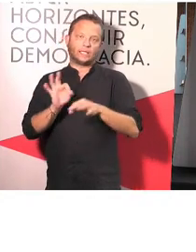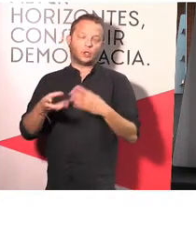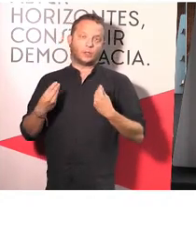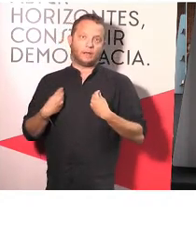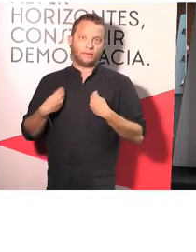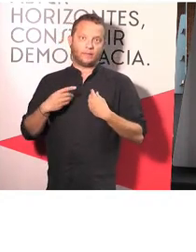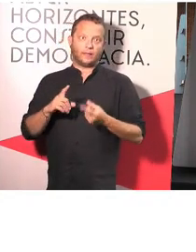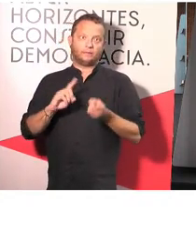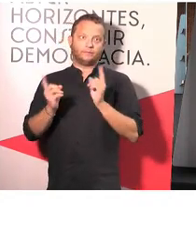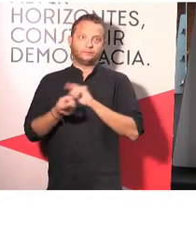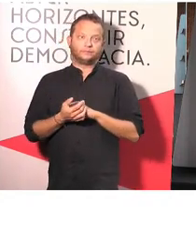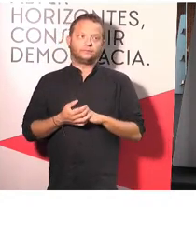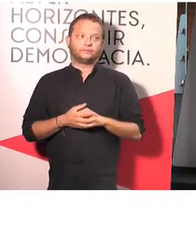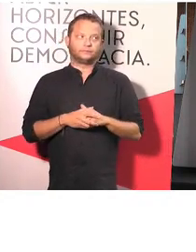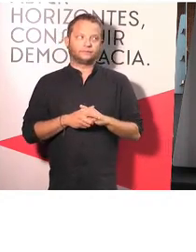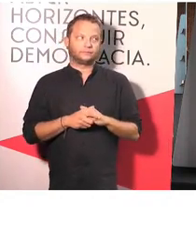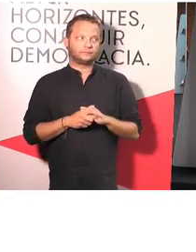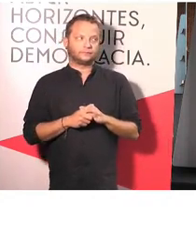¿no?